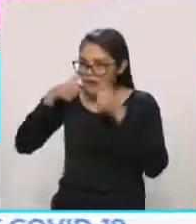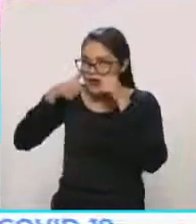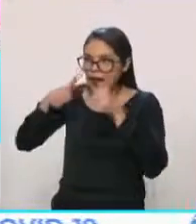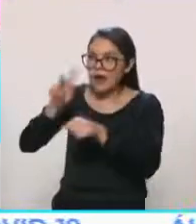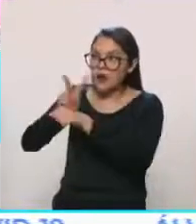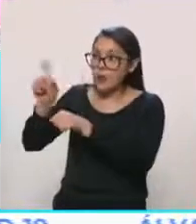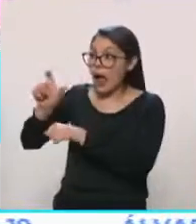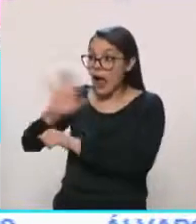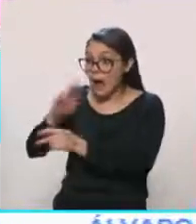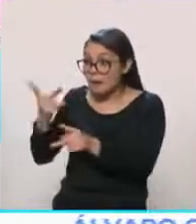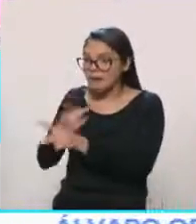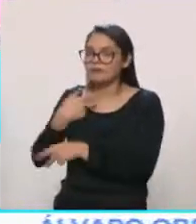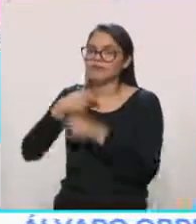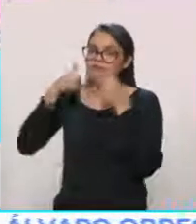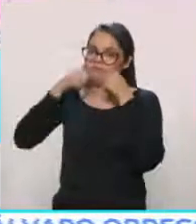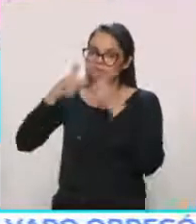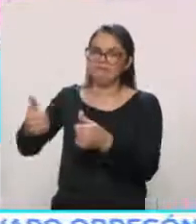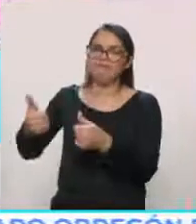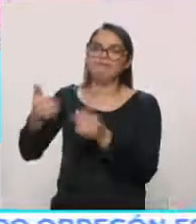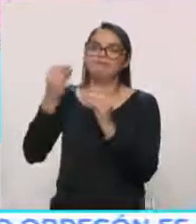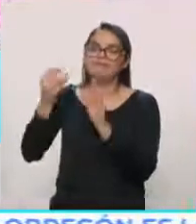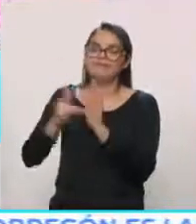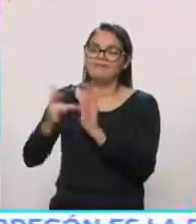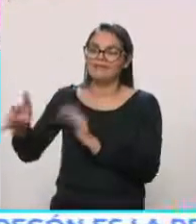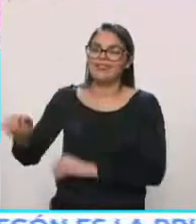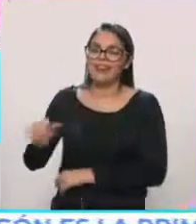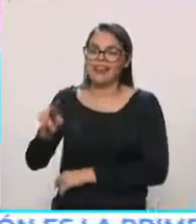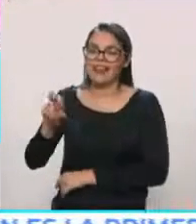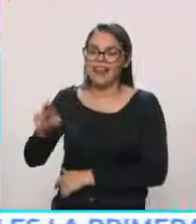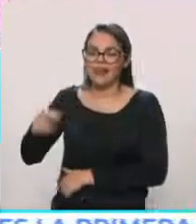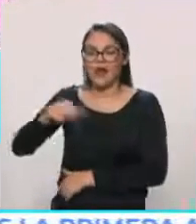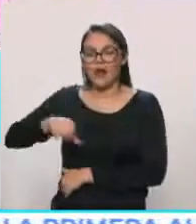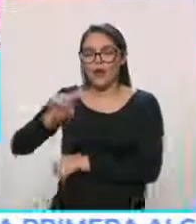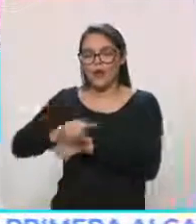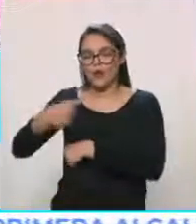Antonio Rodríguez Aguirre, muchísimas gracias por conversar esta mañana para Café Capital. Gracias a usted.